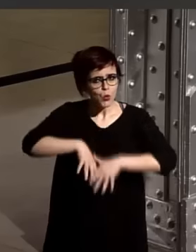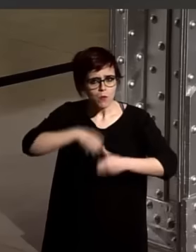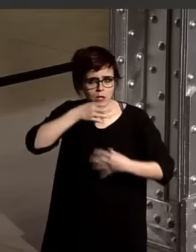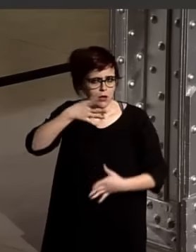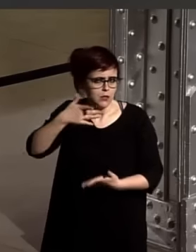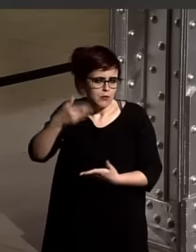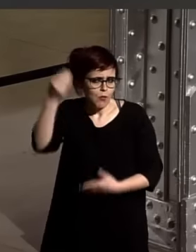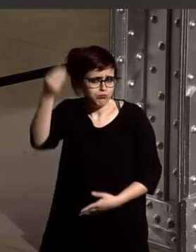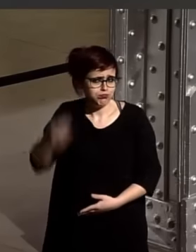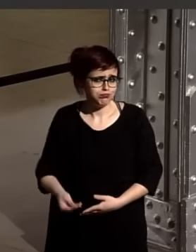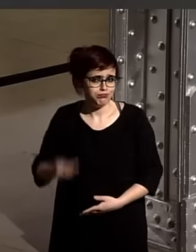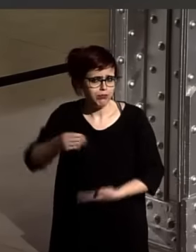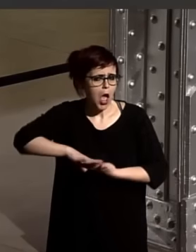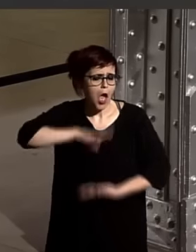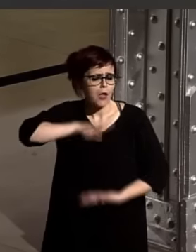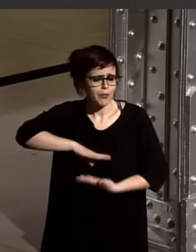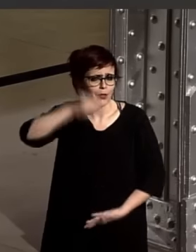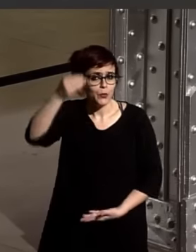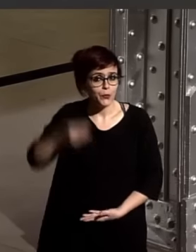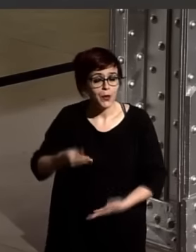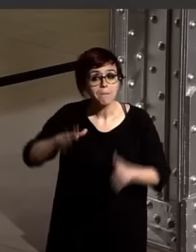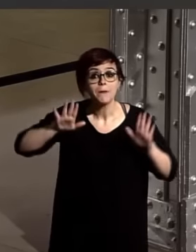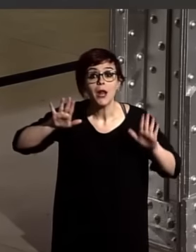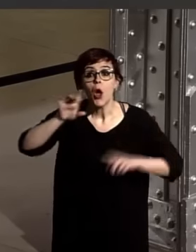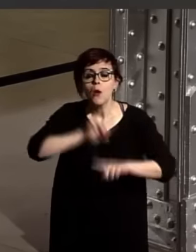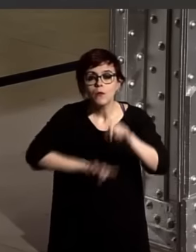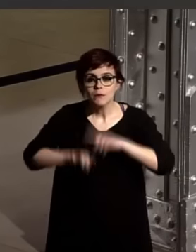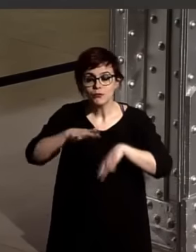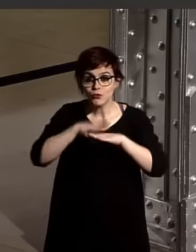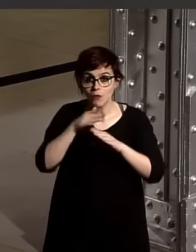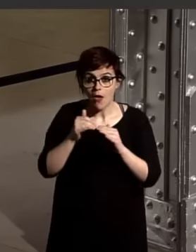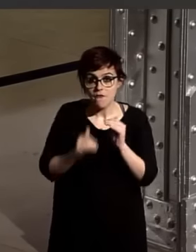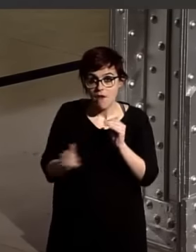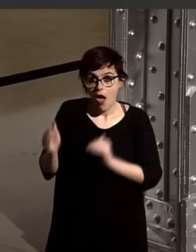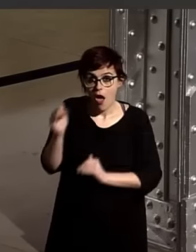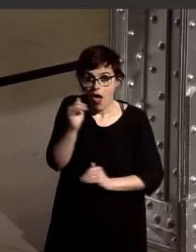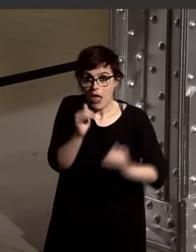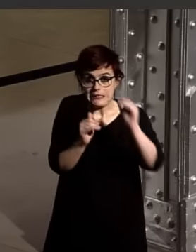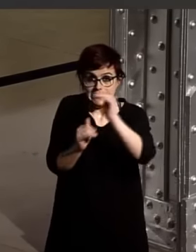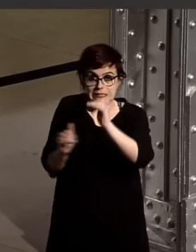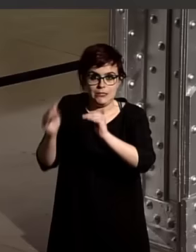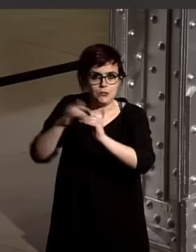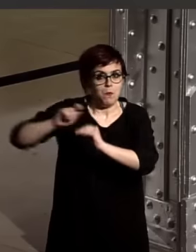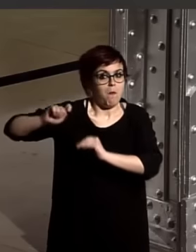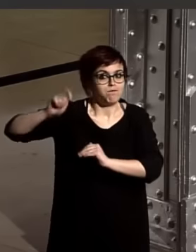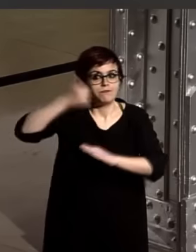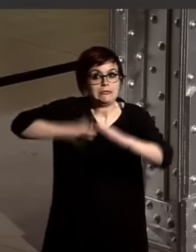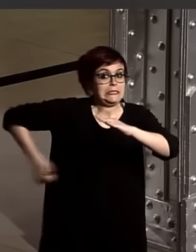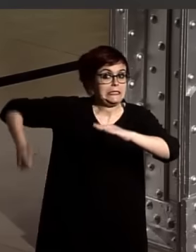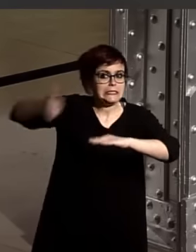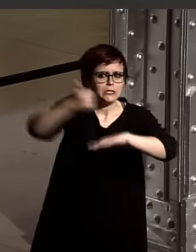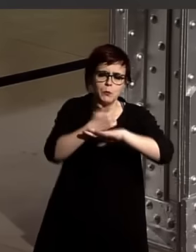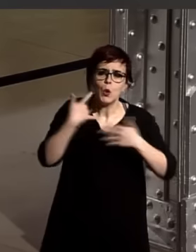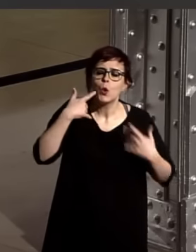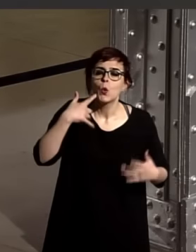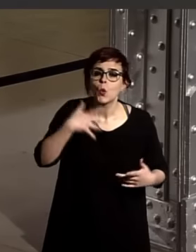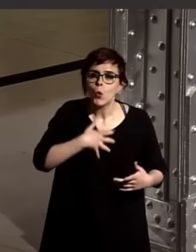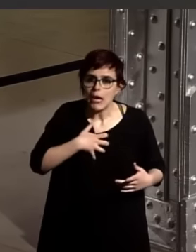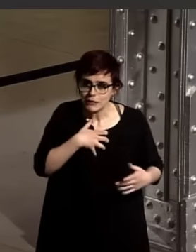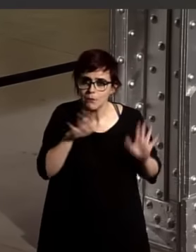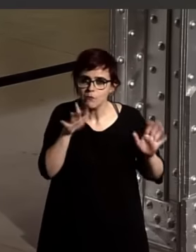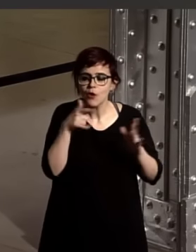buenísimas eh lo que falla es el querer dar este salto no no Y esto yo creo que es por muchos motivos pero lo que se